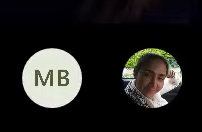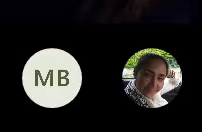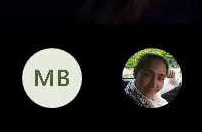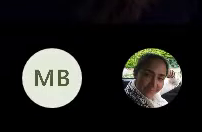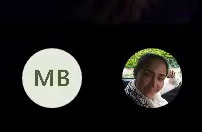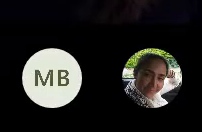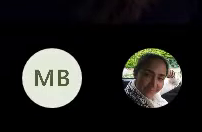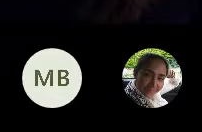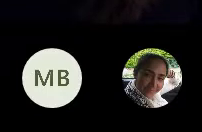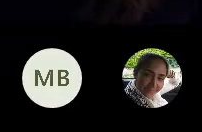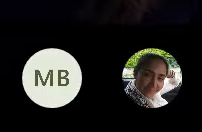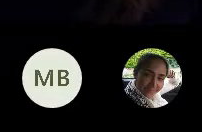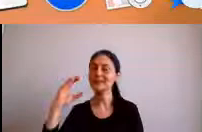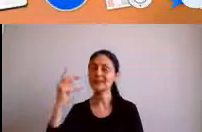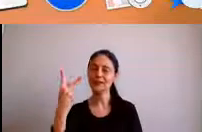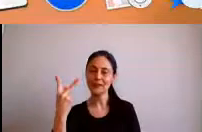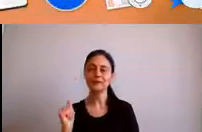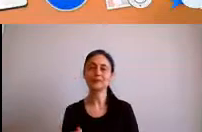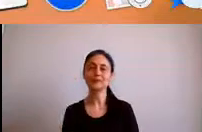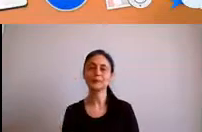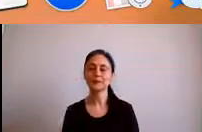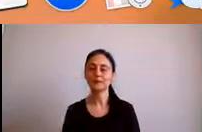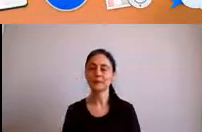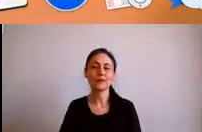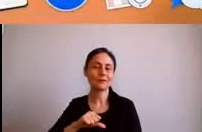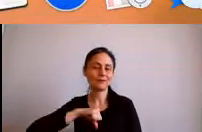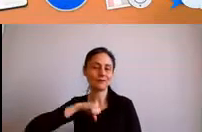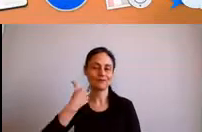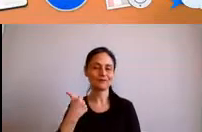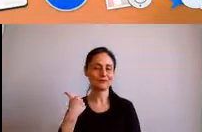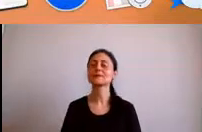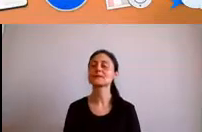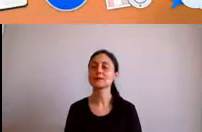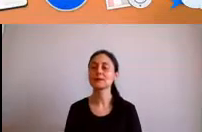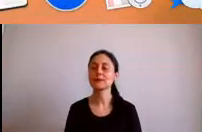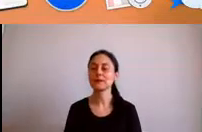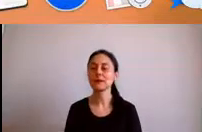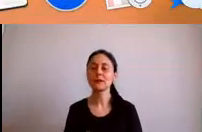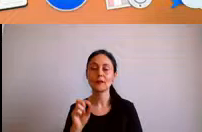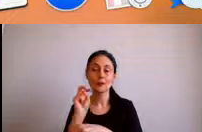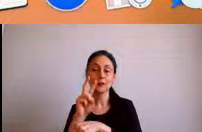accidente cerebrovascular. Y además, con mucho orgullo, es académica de nuestra carrera de terapia